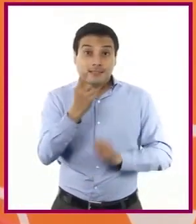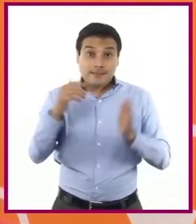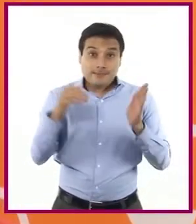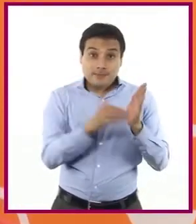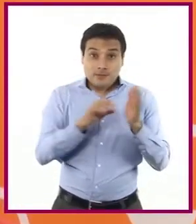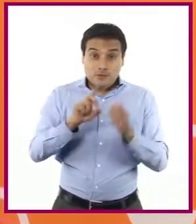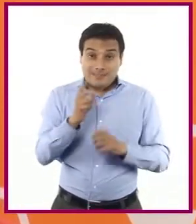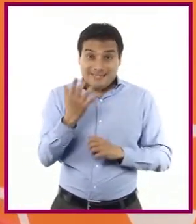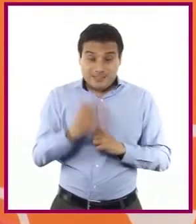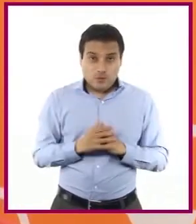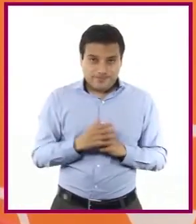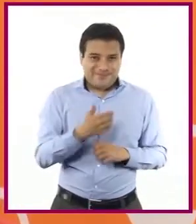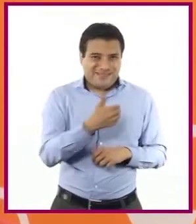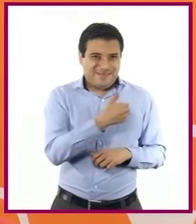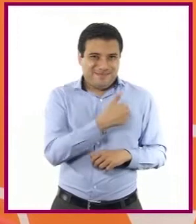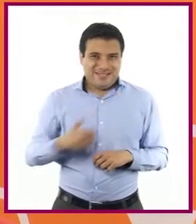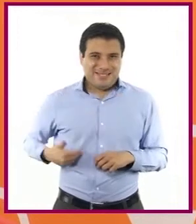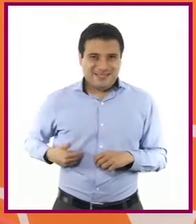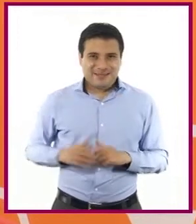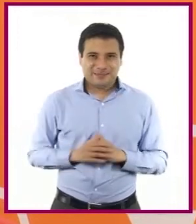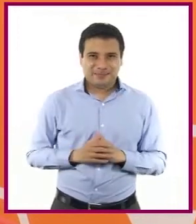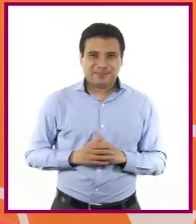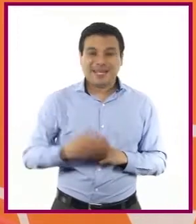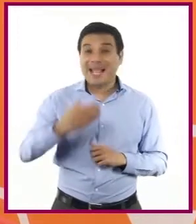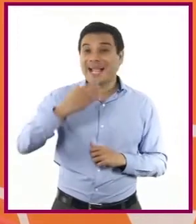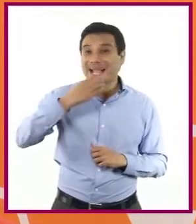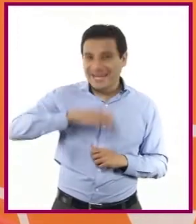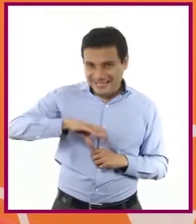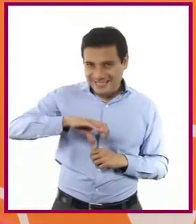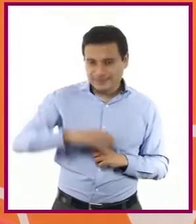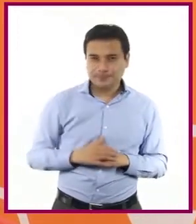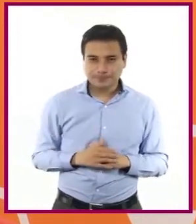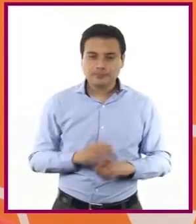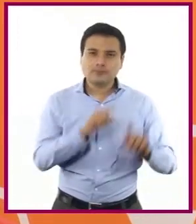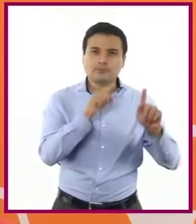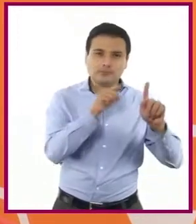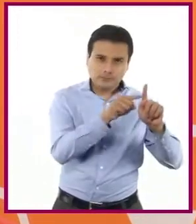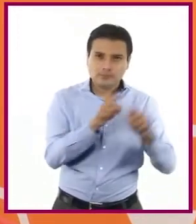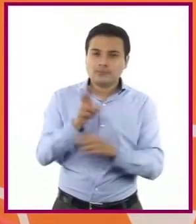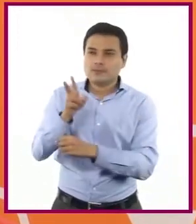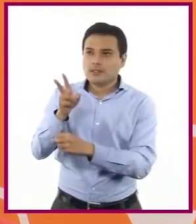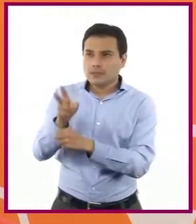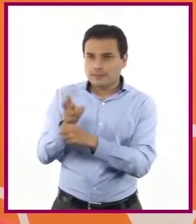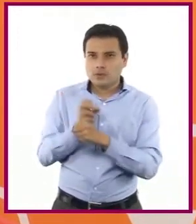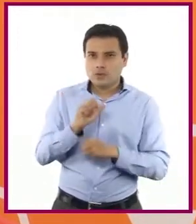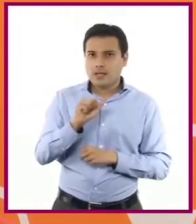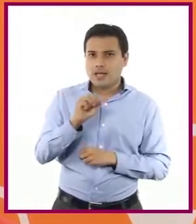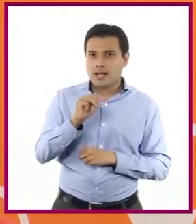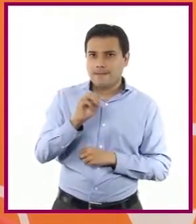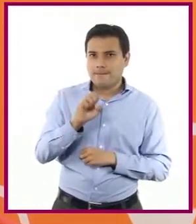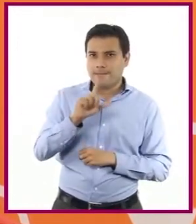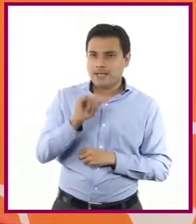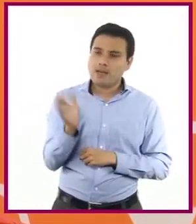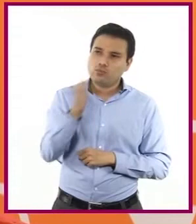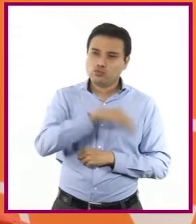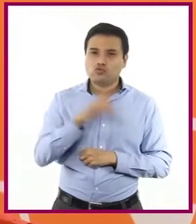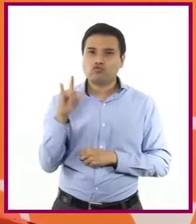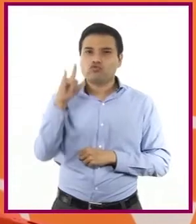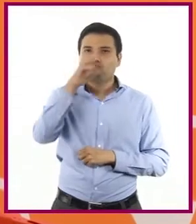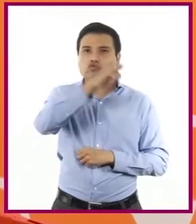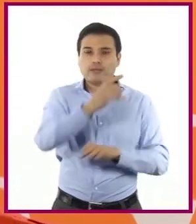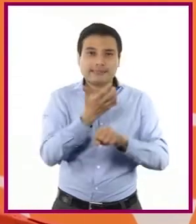1935, el presidente Lázaro Cárdenas invitó a Amelia a realizar un vuelo amistoso desde Estados